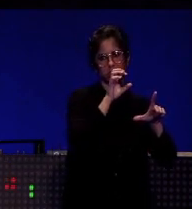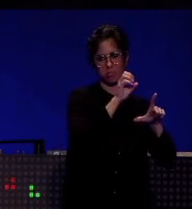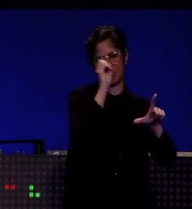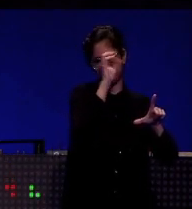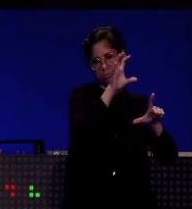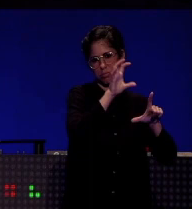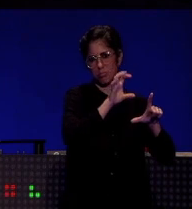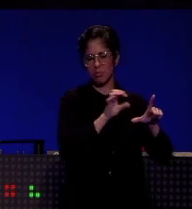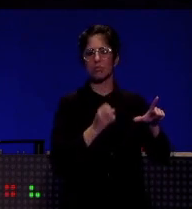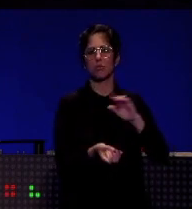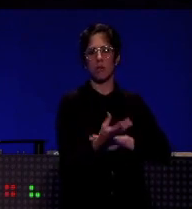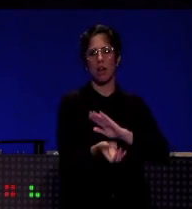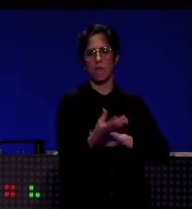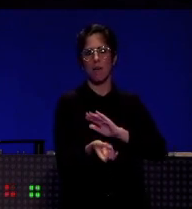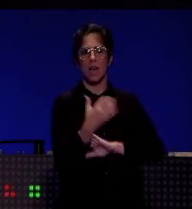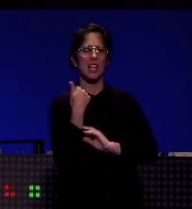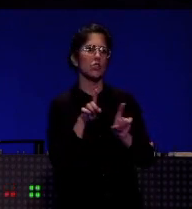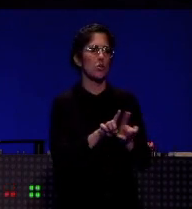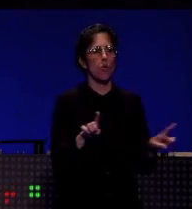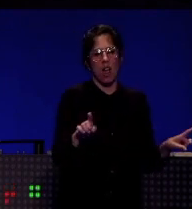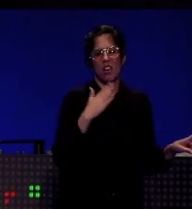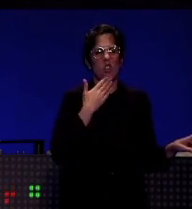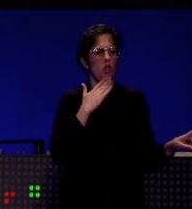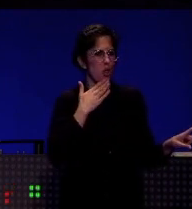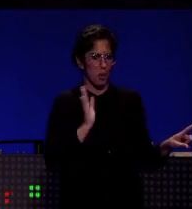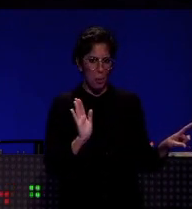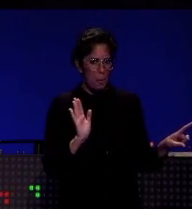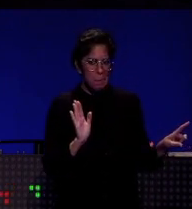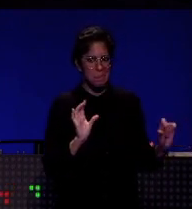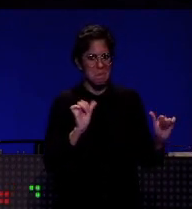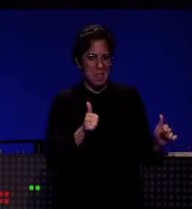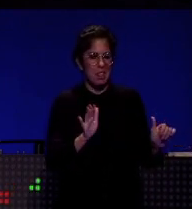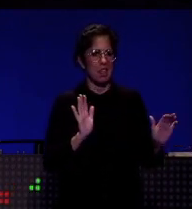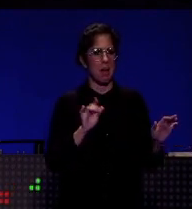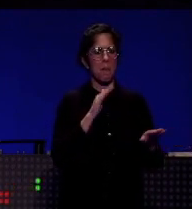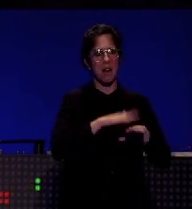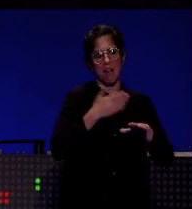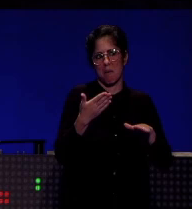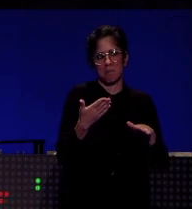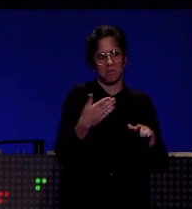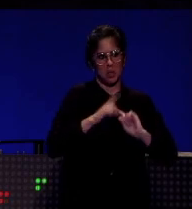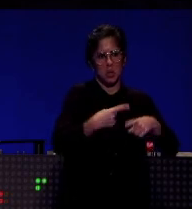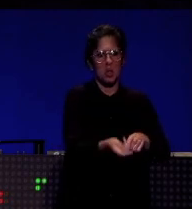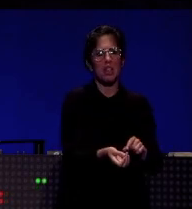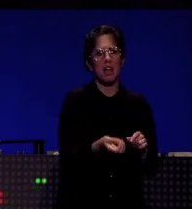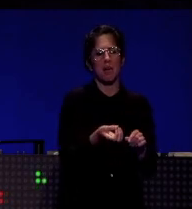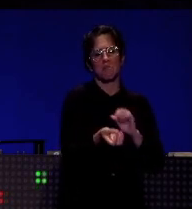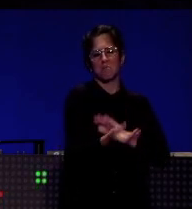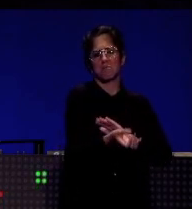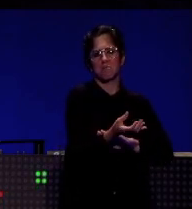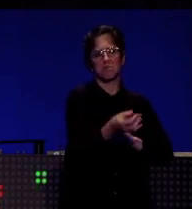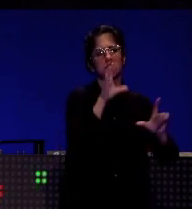como un hobby como algo más que añadir a mi día a día y de poder relacionarme con personas que me